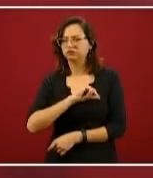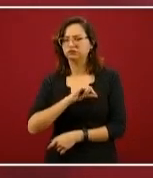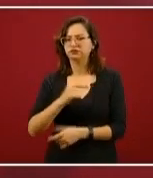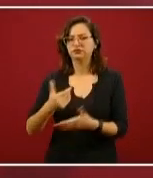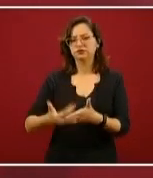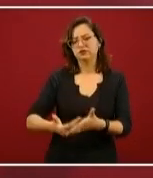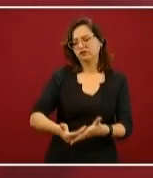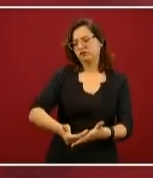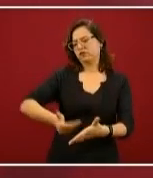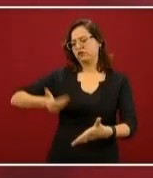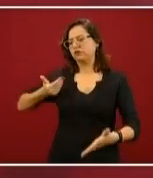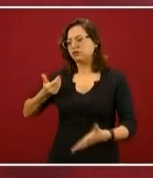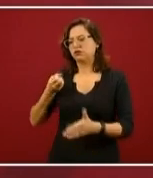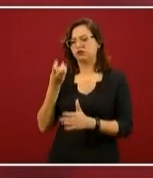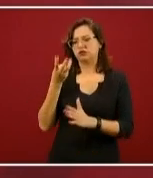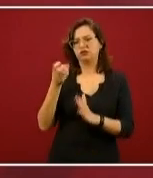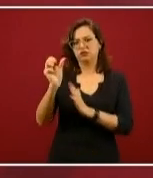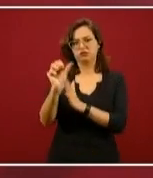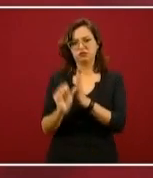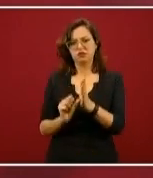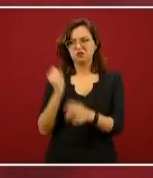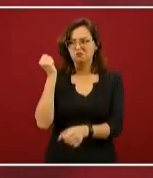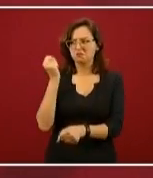informando desde hace 3 meses,